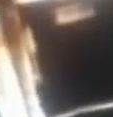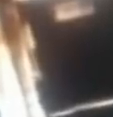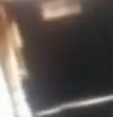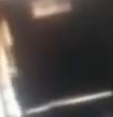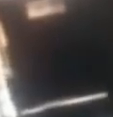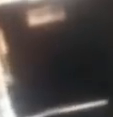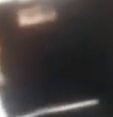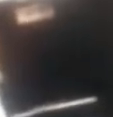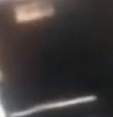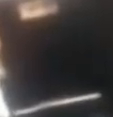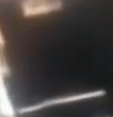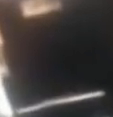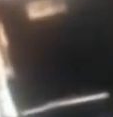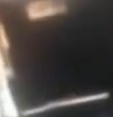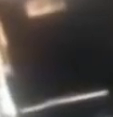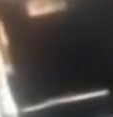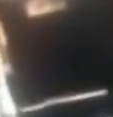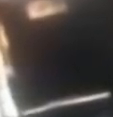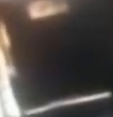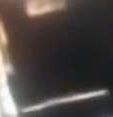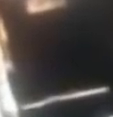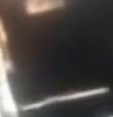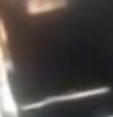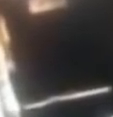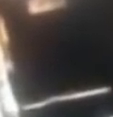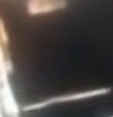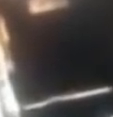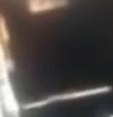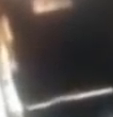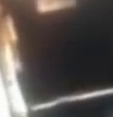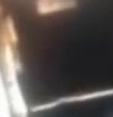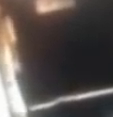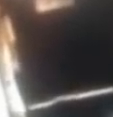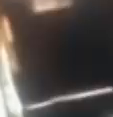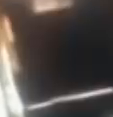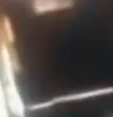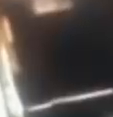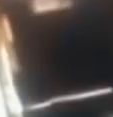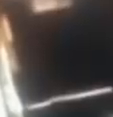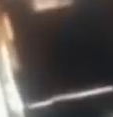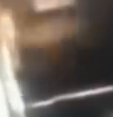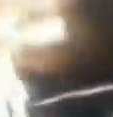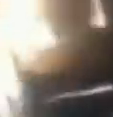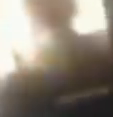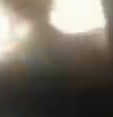claramente: no existen víctimas de Gustavo Petro.